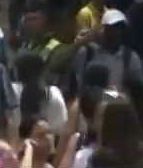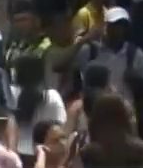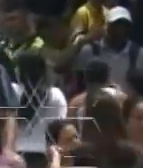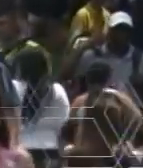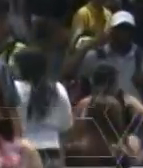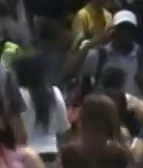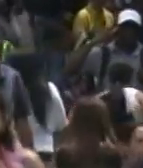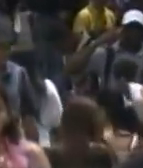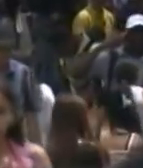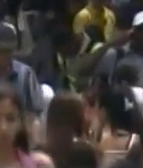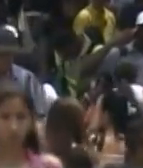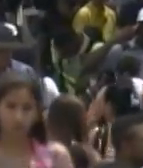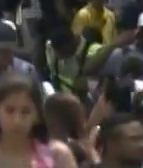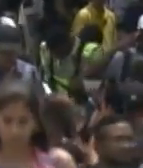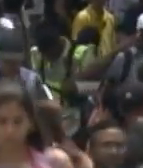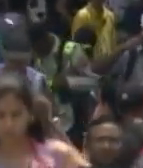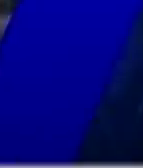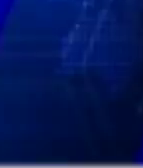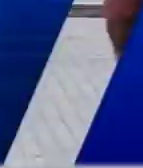en Venezuela.